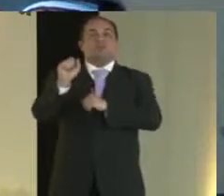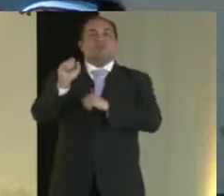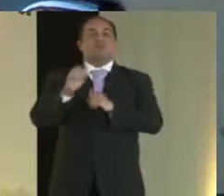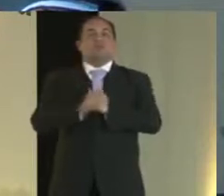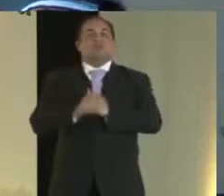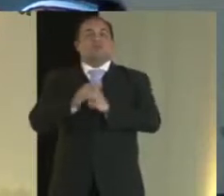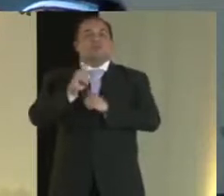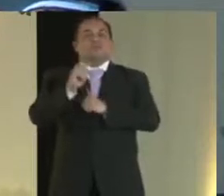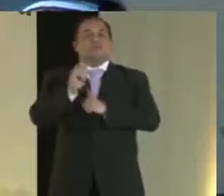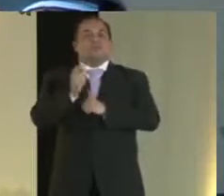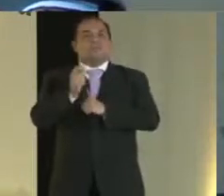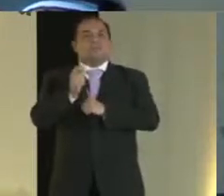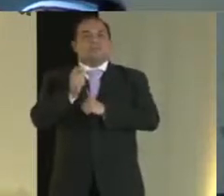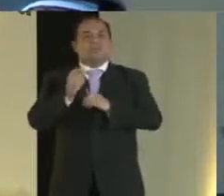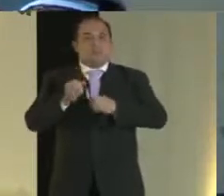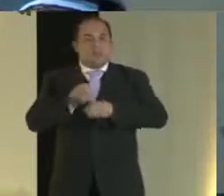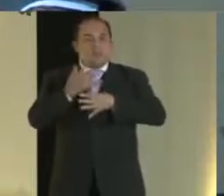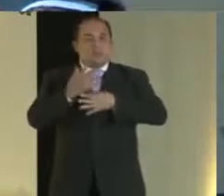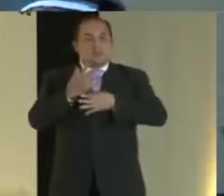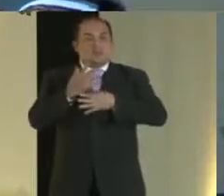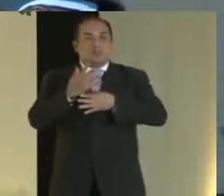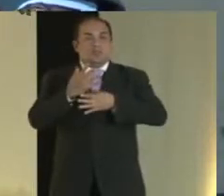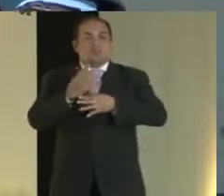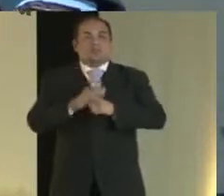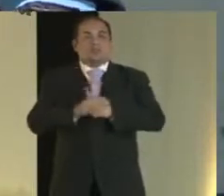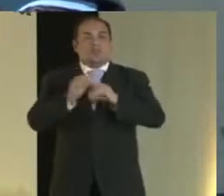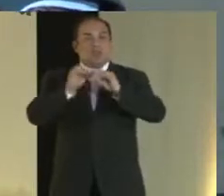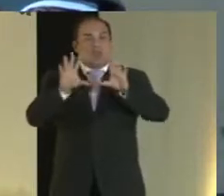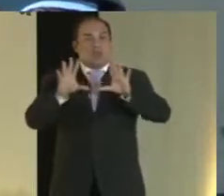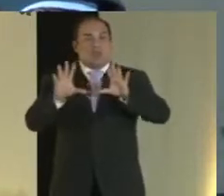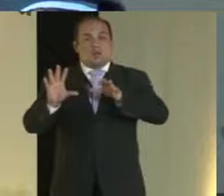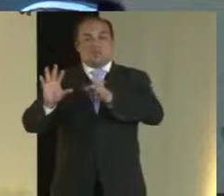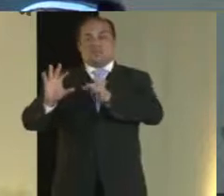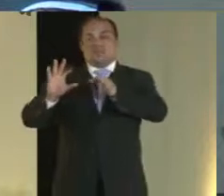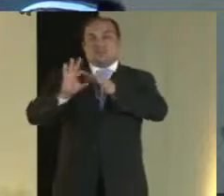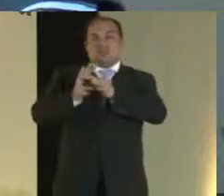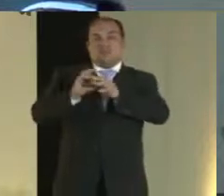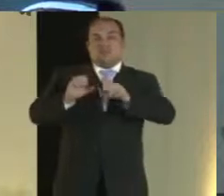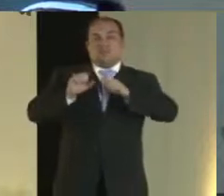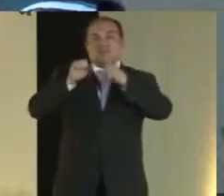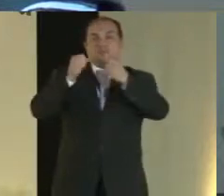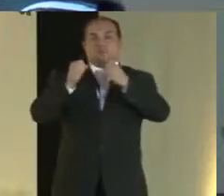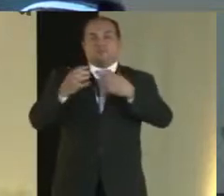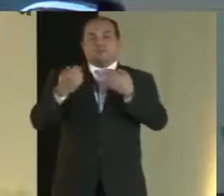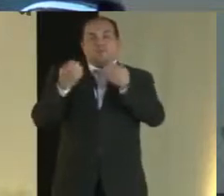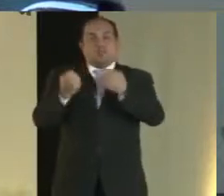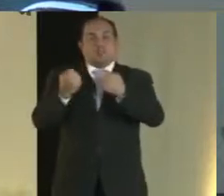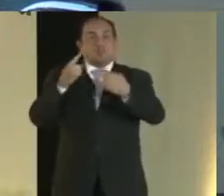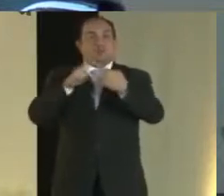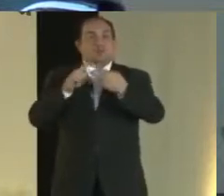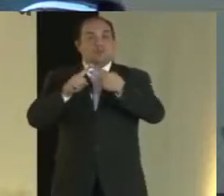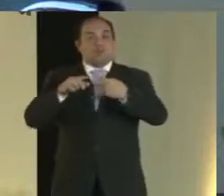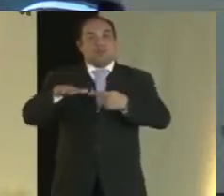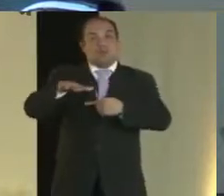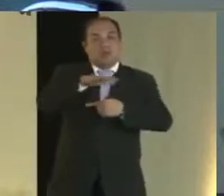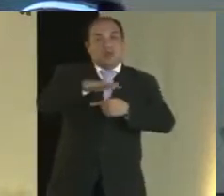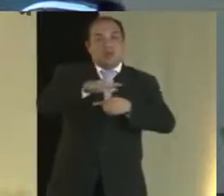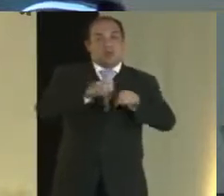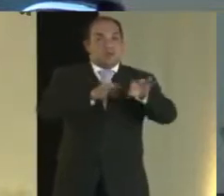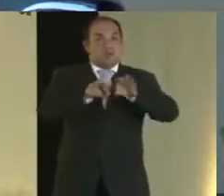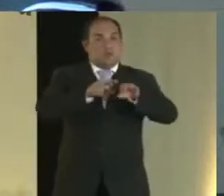la expresión más clara de la correlación de fuerzas entre la clase obrera y la clase propietaria de los medios de